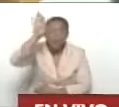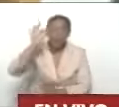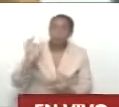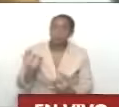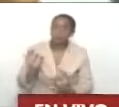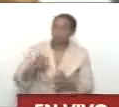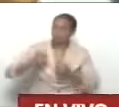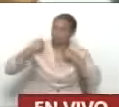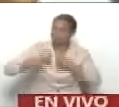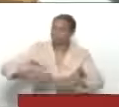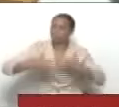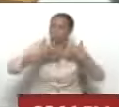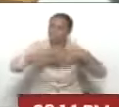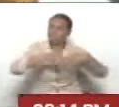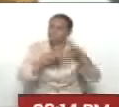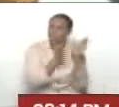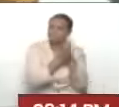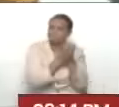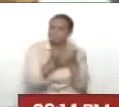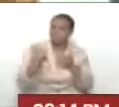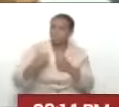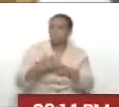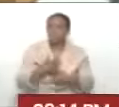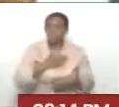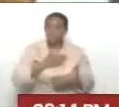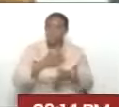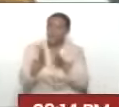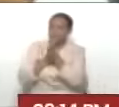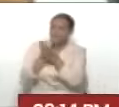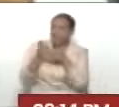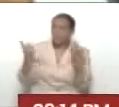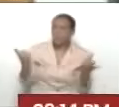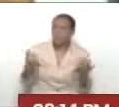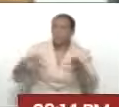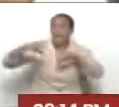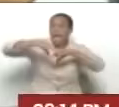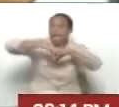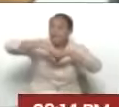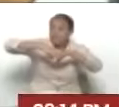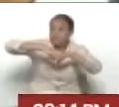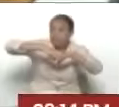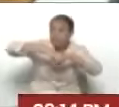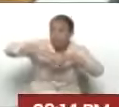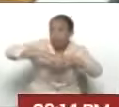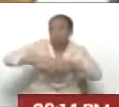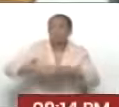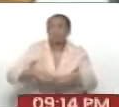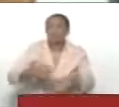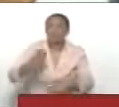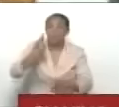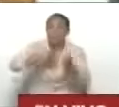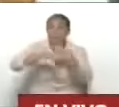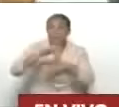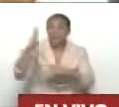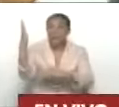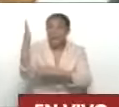unos grandes emprendedores. Mi emprendimiento es en calzado. Viajo al estado